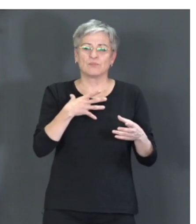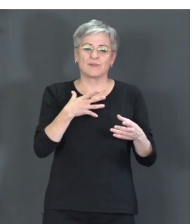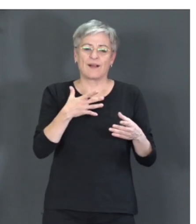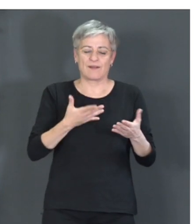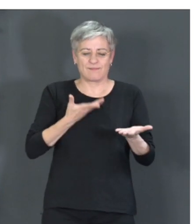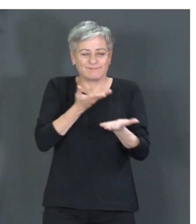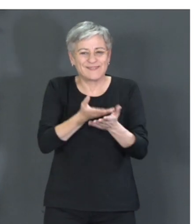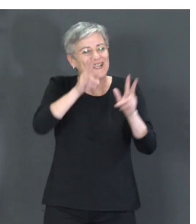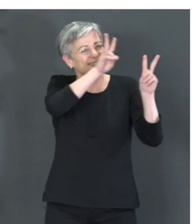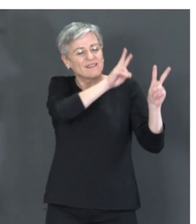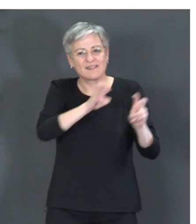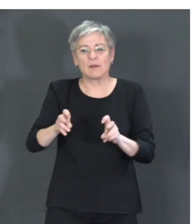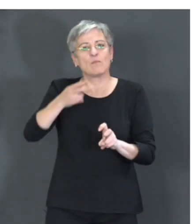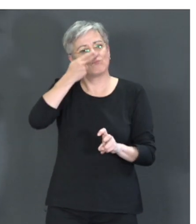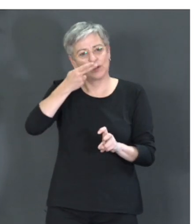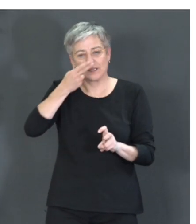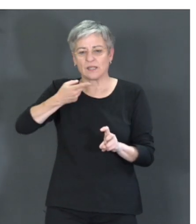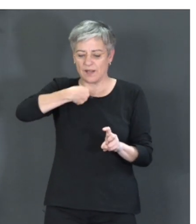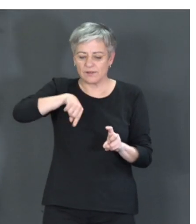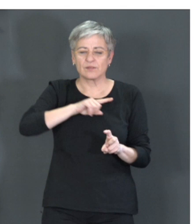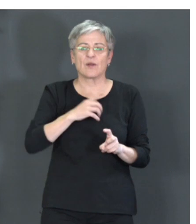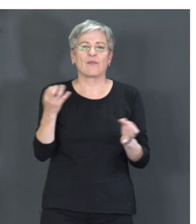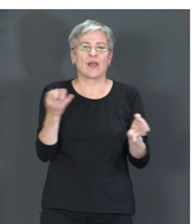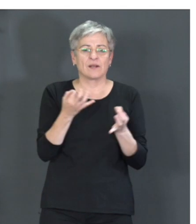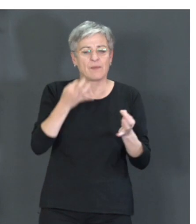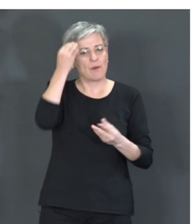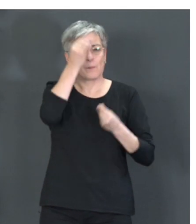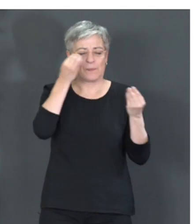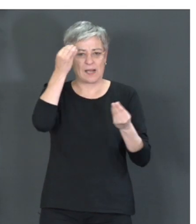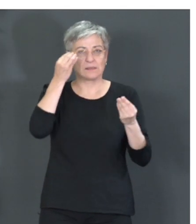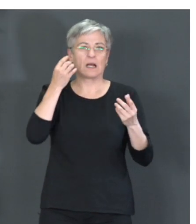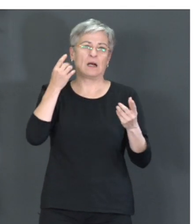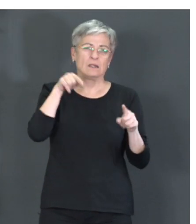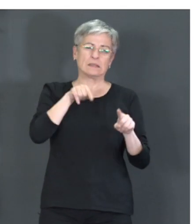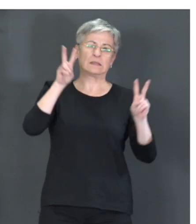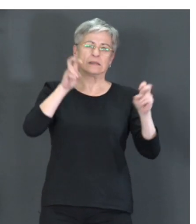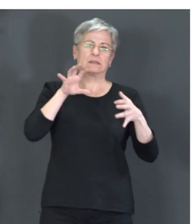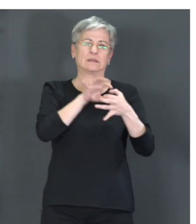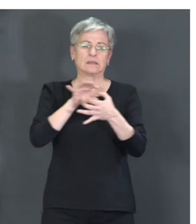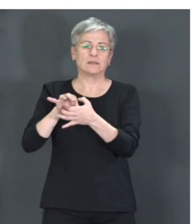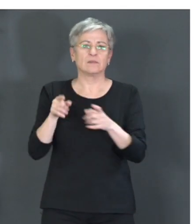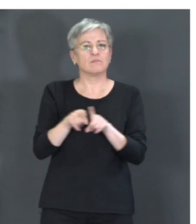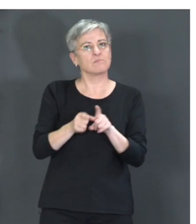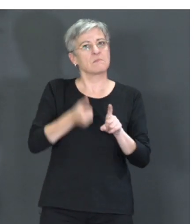de cuestiones que tenemos que pensar en ellas, ¿no? Y darles más